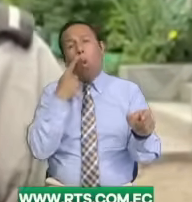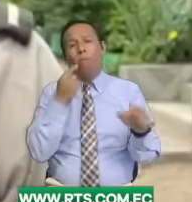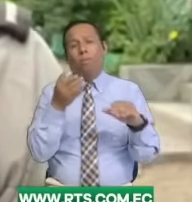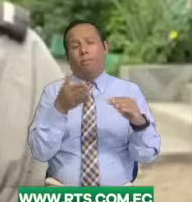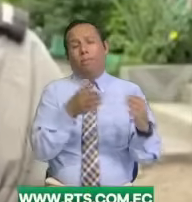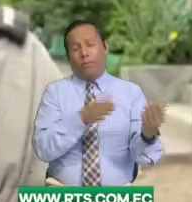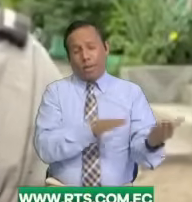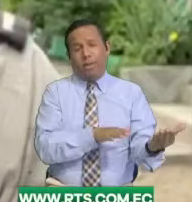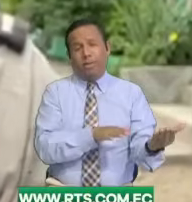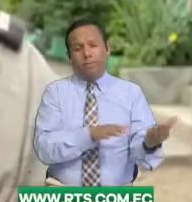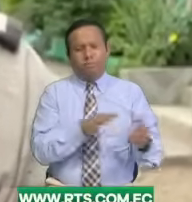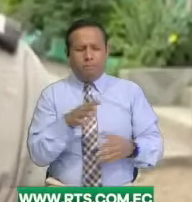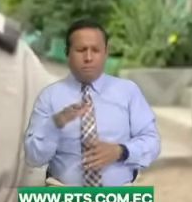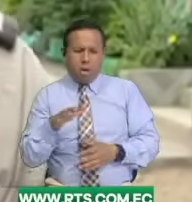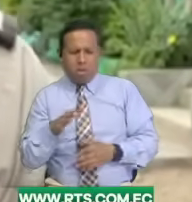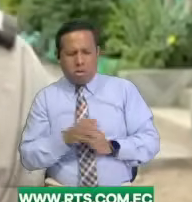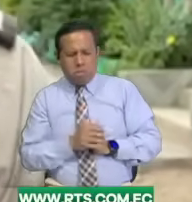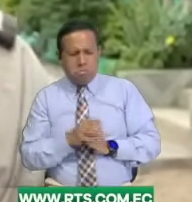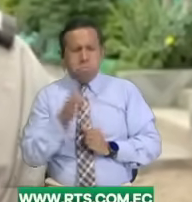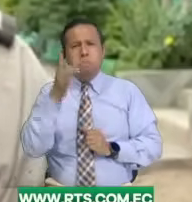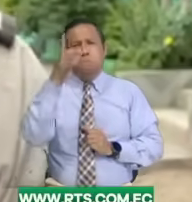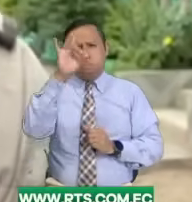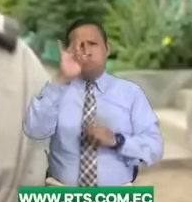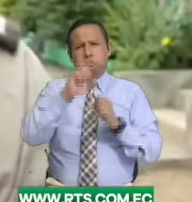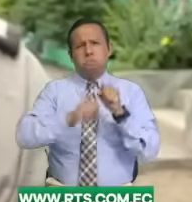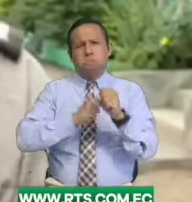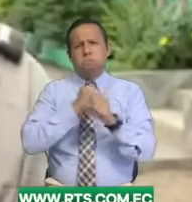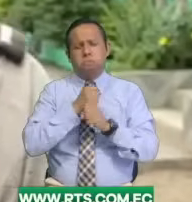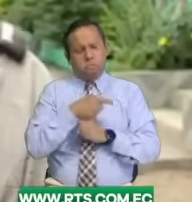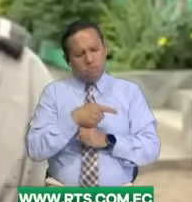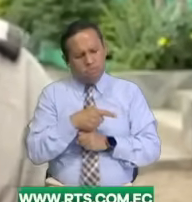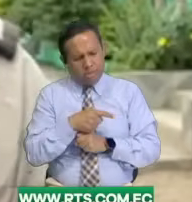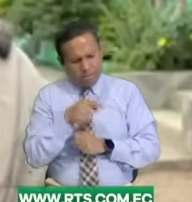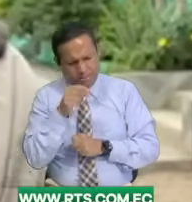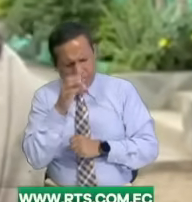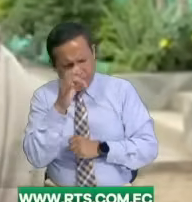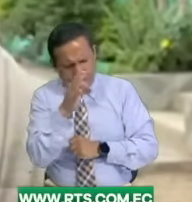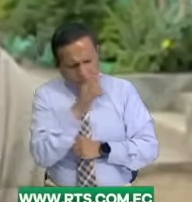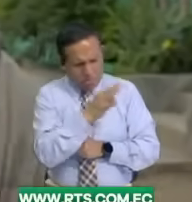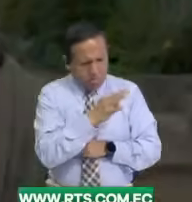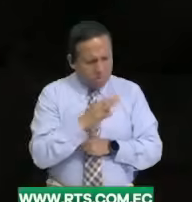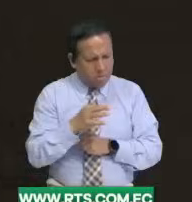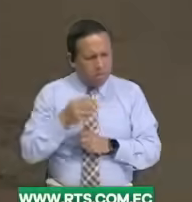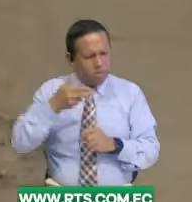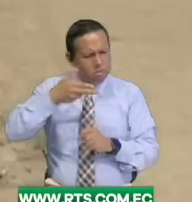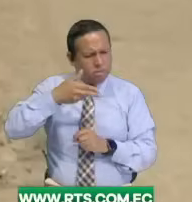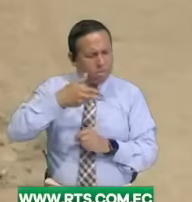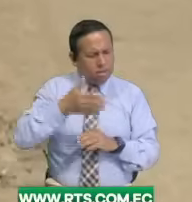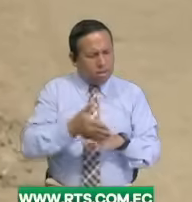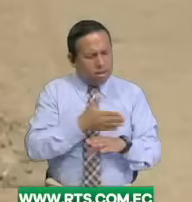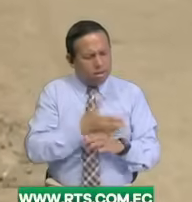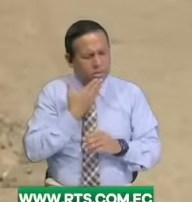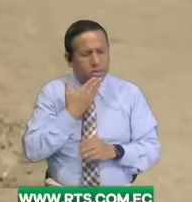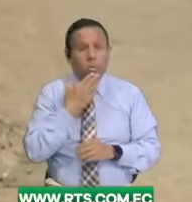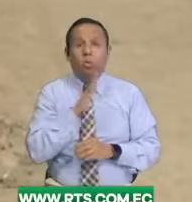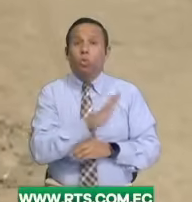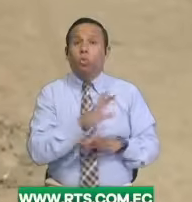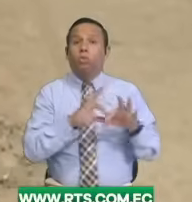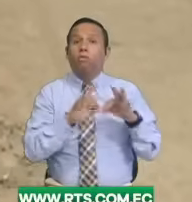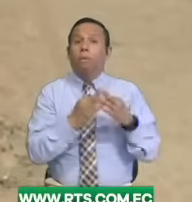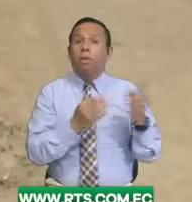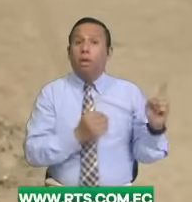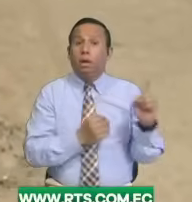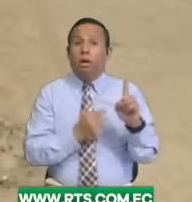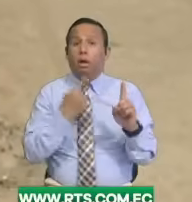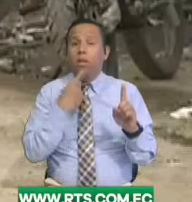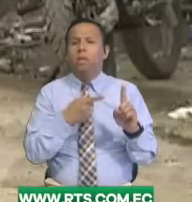masculino, aproximadamente unos 18 años. Con varios impactos de bala. Según un familiar, el joven habría recibido